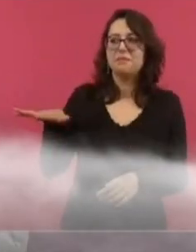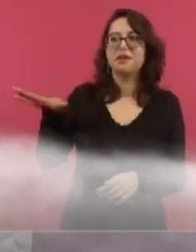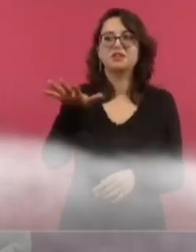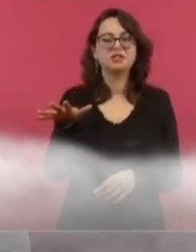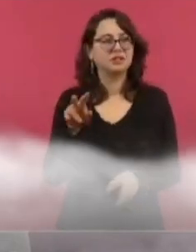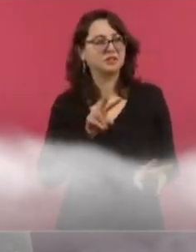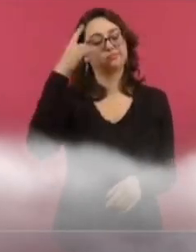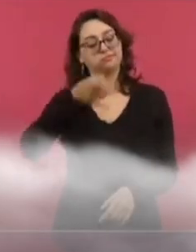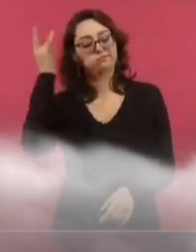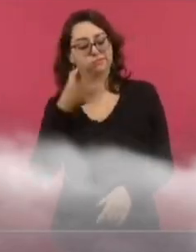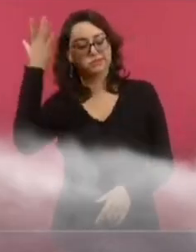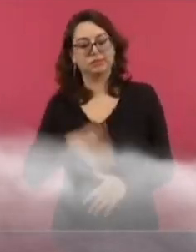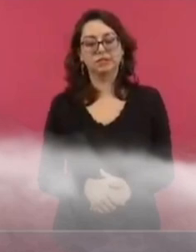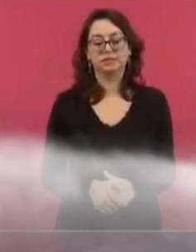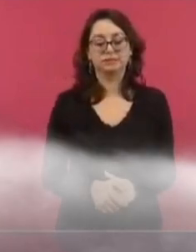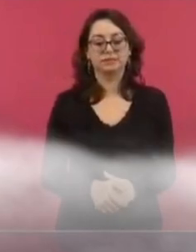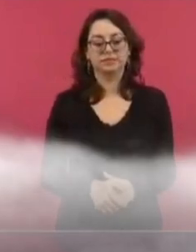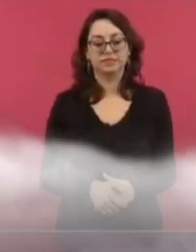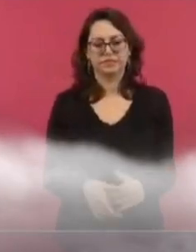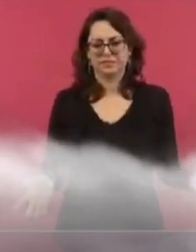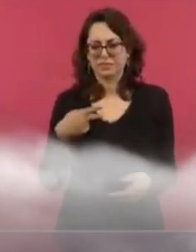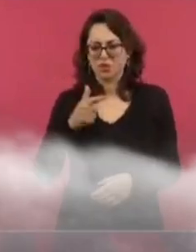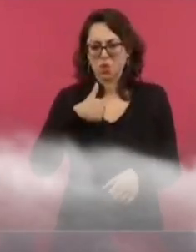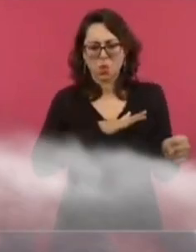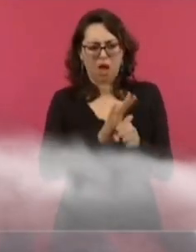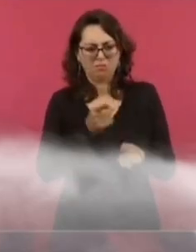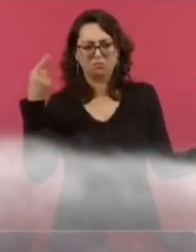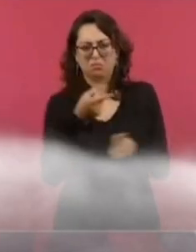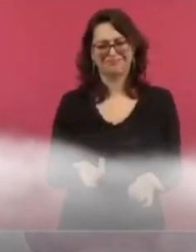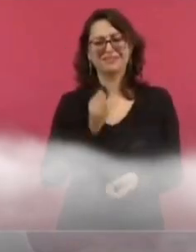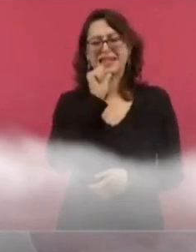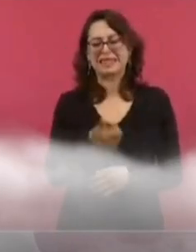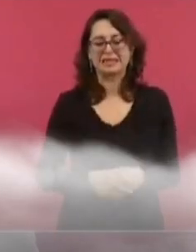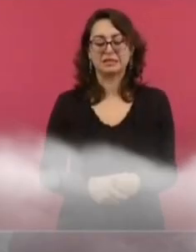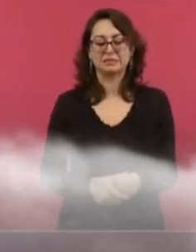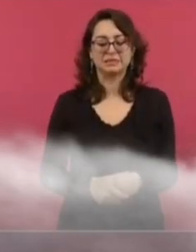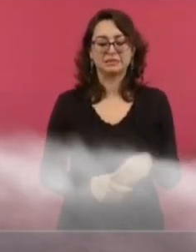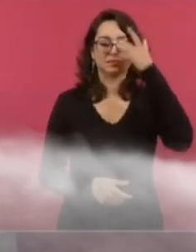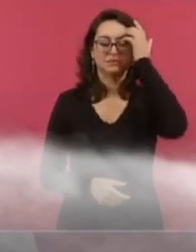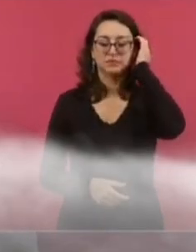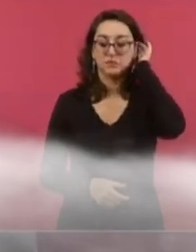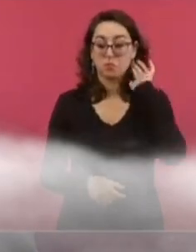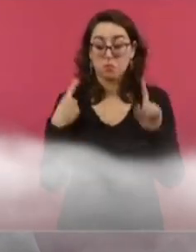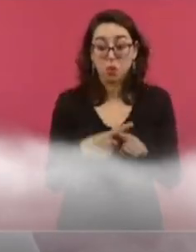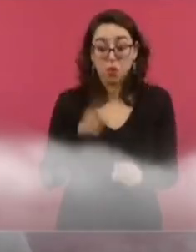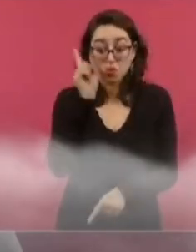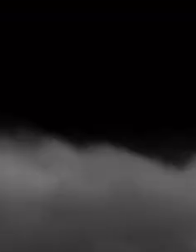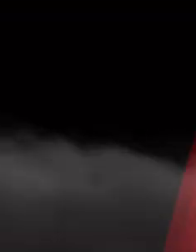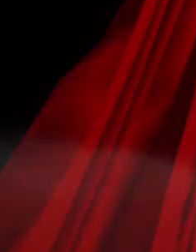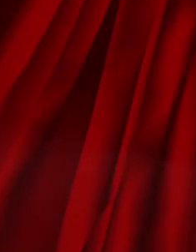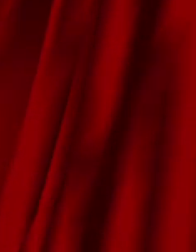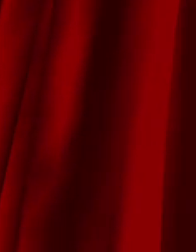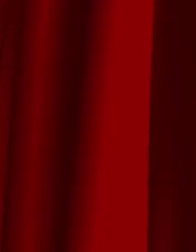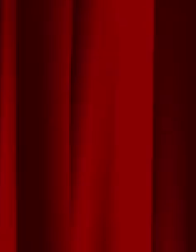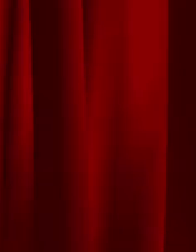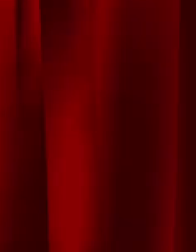con un poco de groserías. Pero yo no ofendo a nadie, ¿cómo? Por ser mujer, no, a nadie.